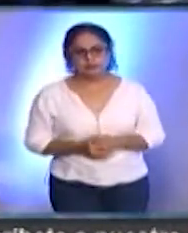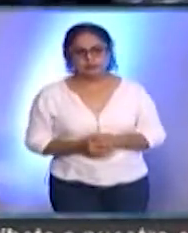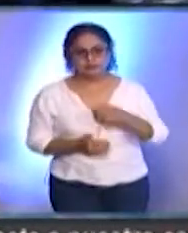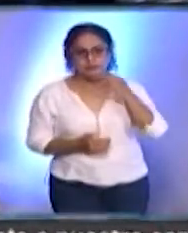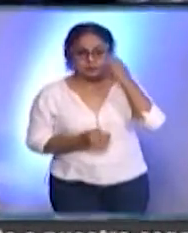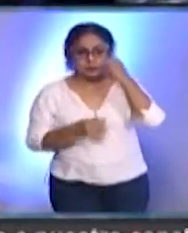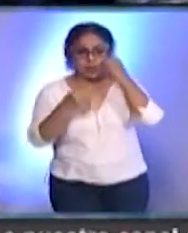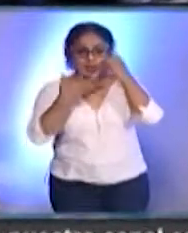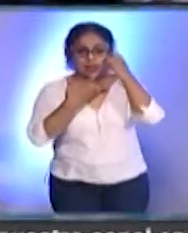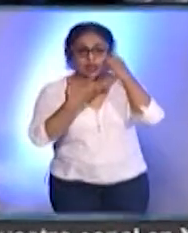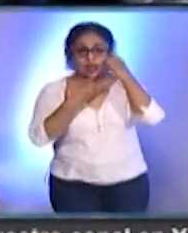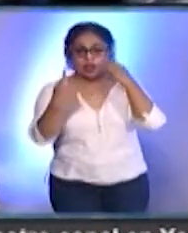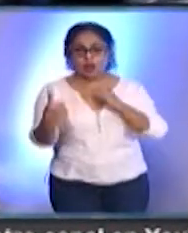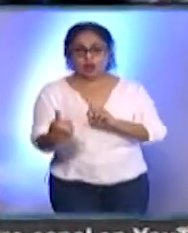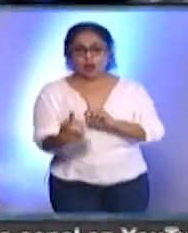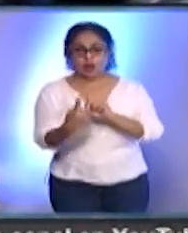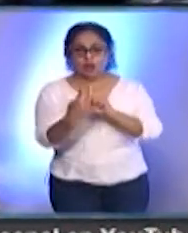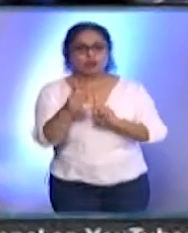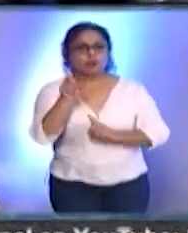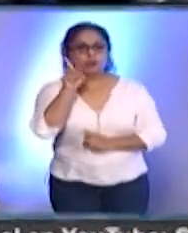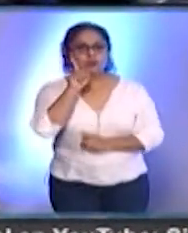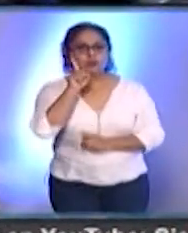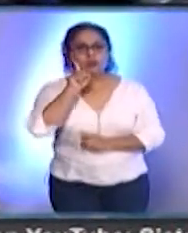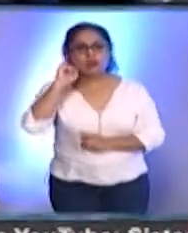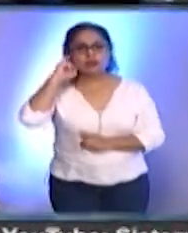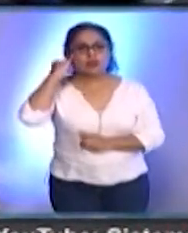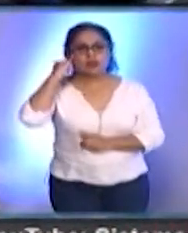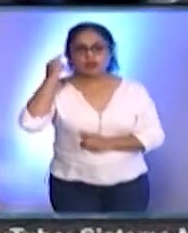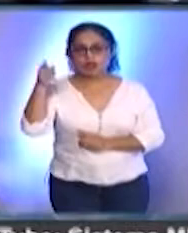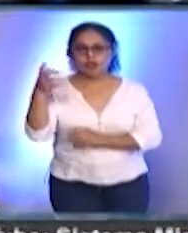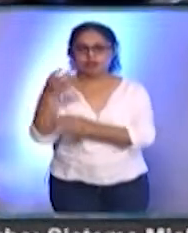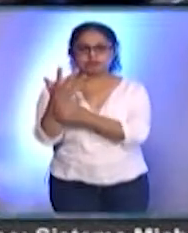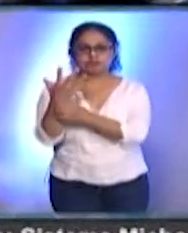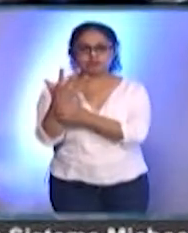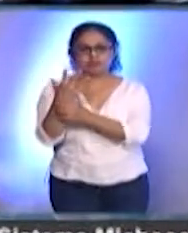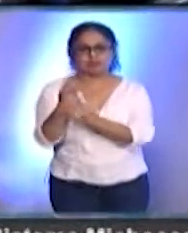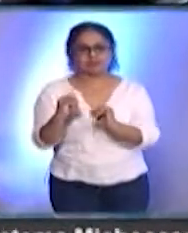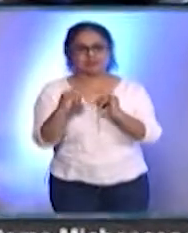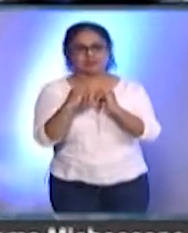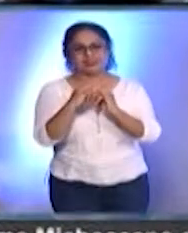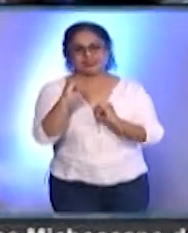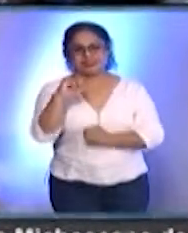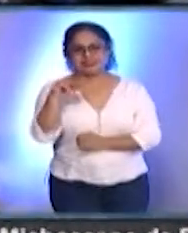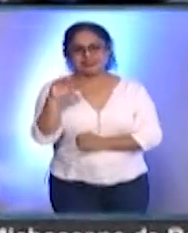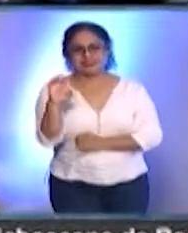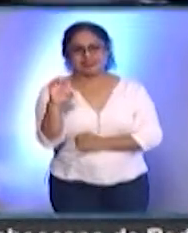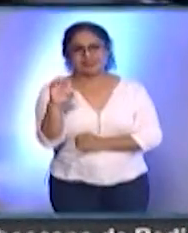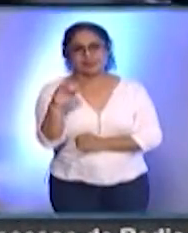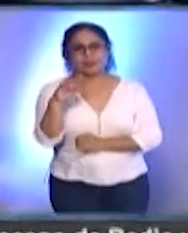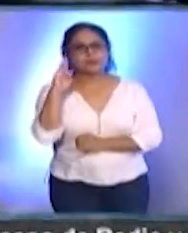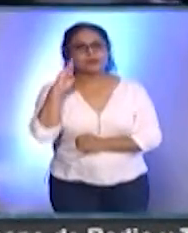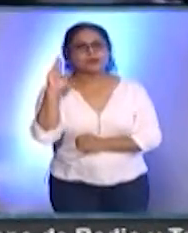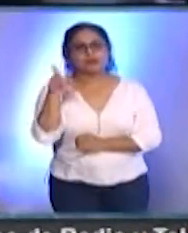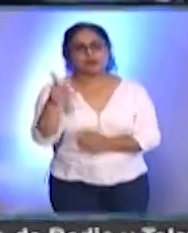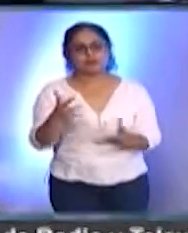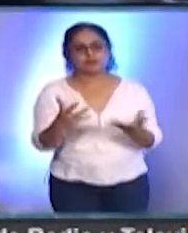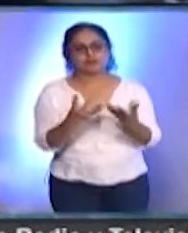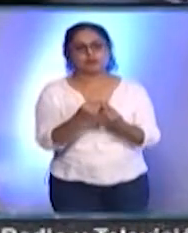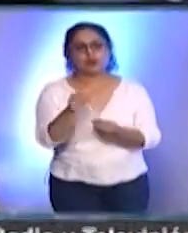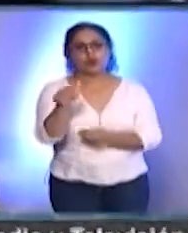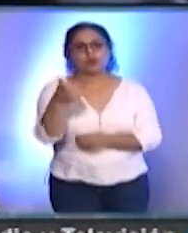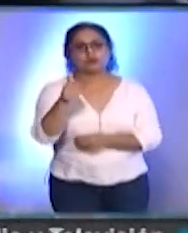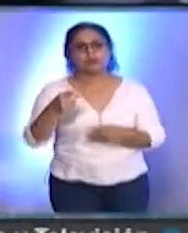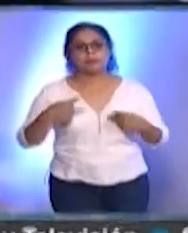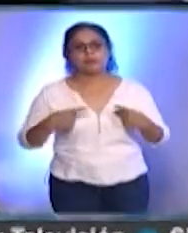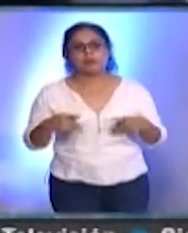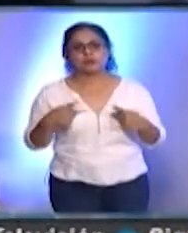El primer encuentro de mujeres indígenas, organizado por el Instituto Electoral de Michoacán, reunió a 111 participantes en la